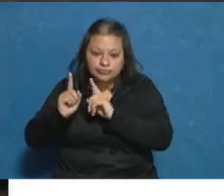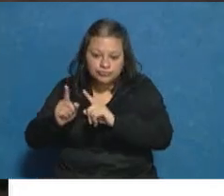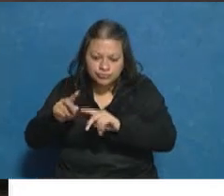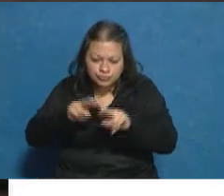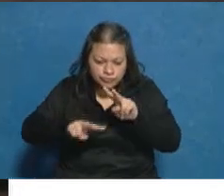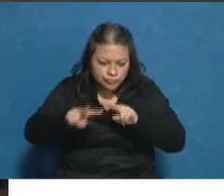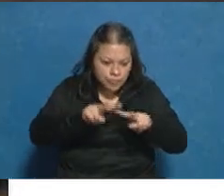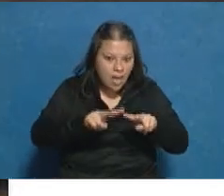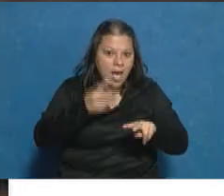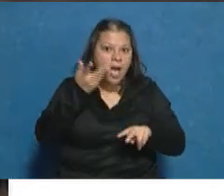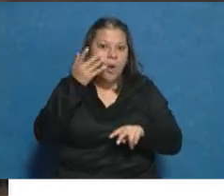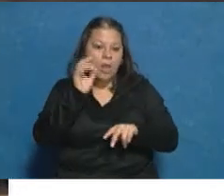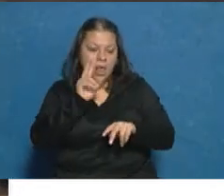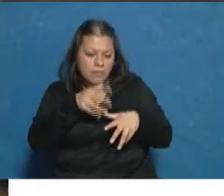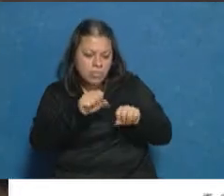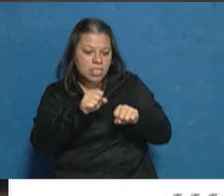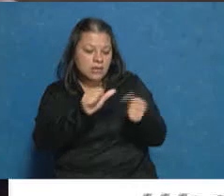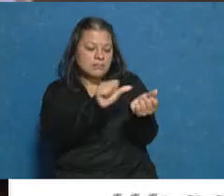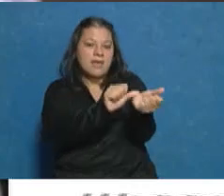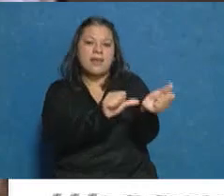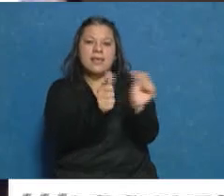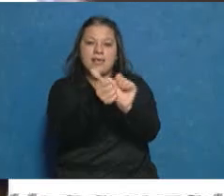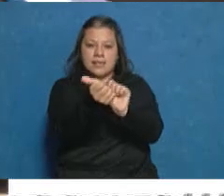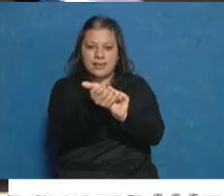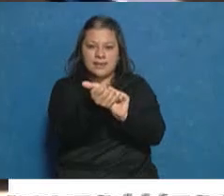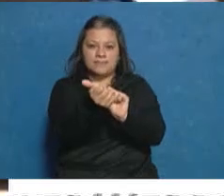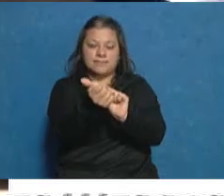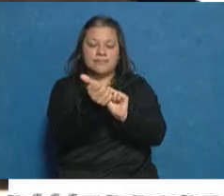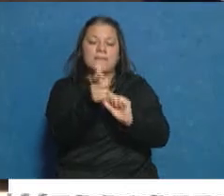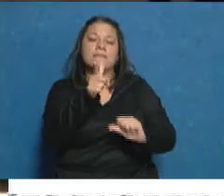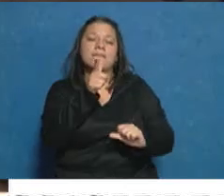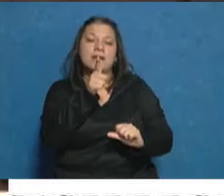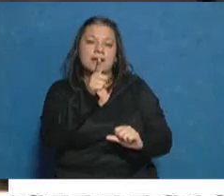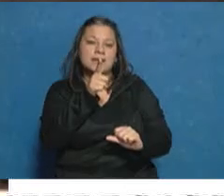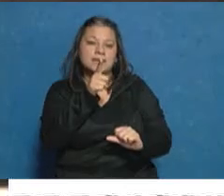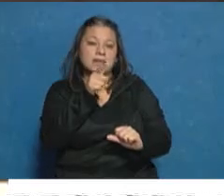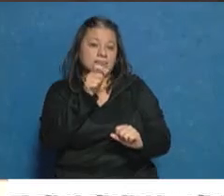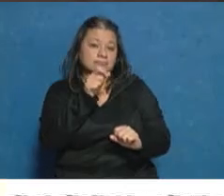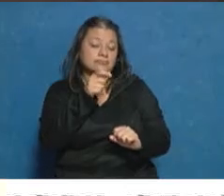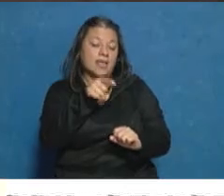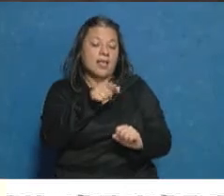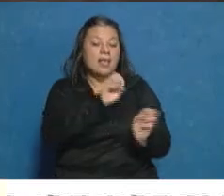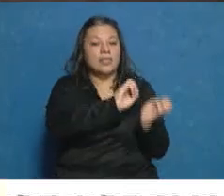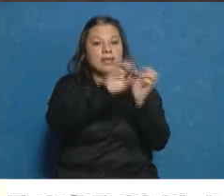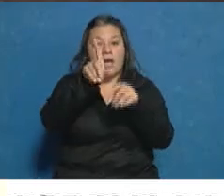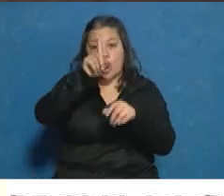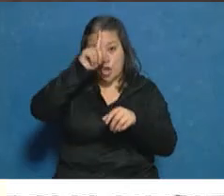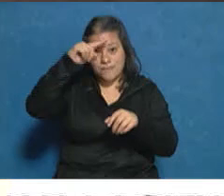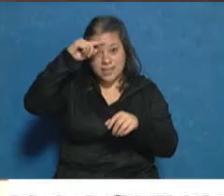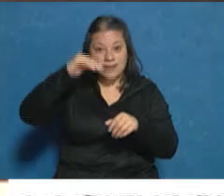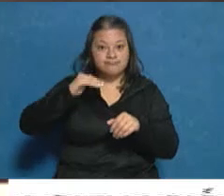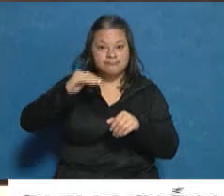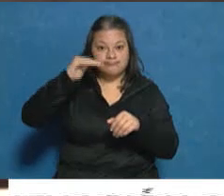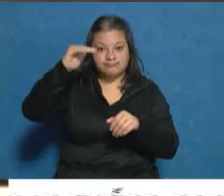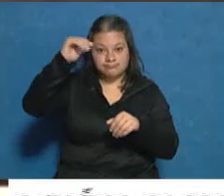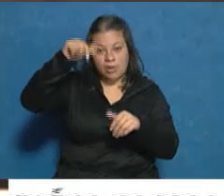encuentra a su abuelo con estas heridas en las muñecas y que la información indica que habría sido trasladado al Hospital Central. Se desconoce